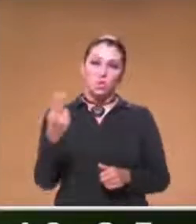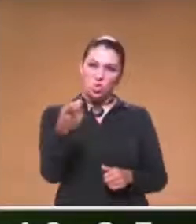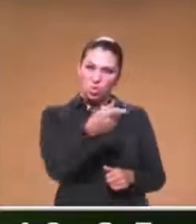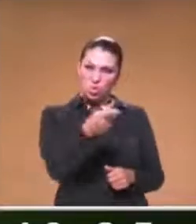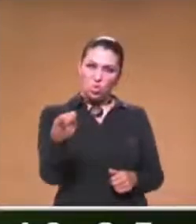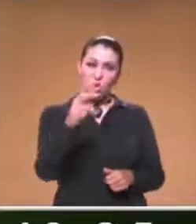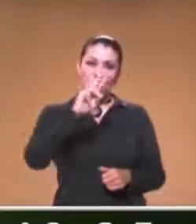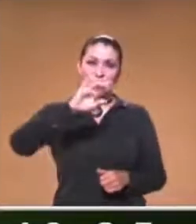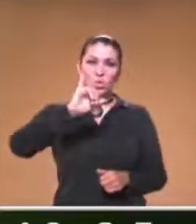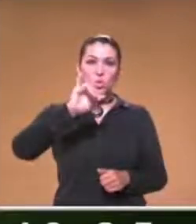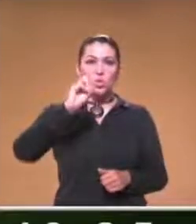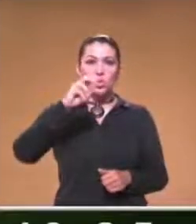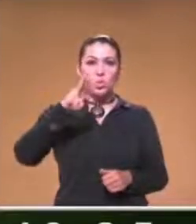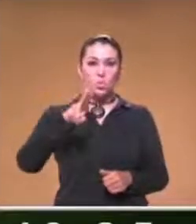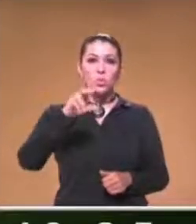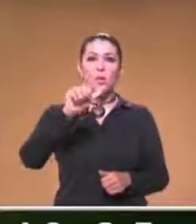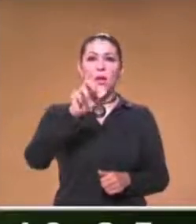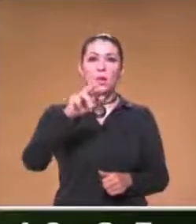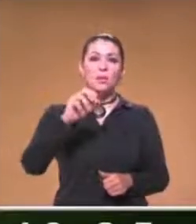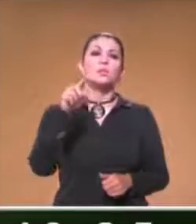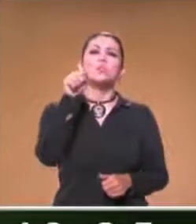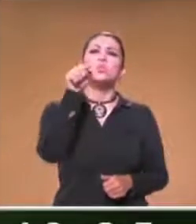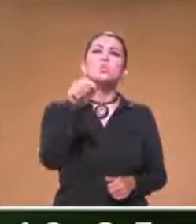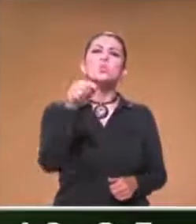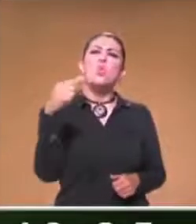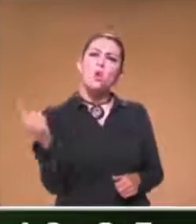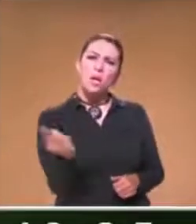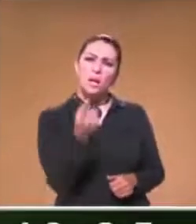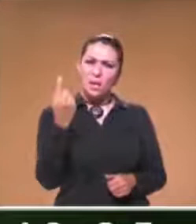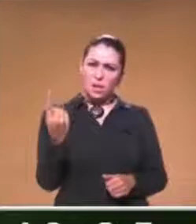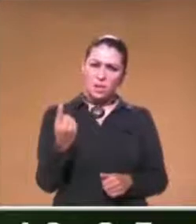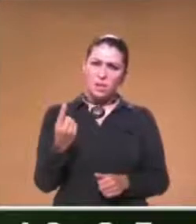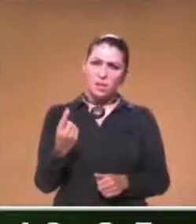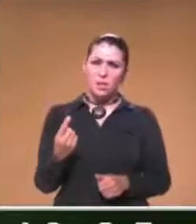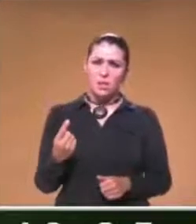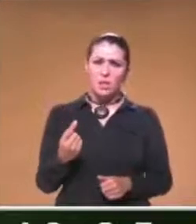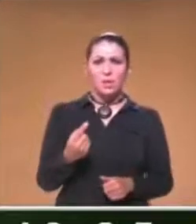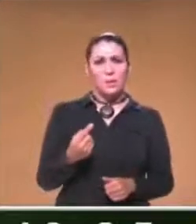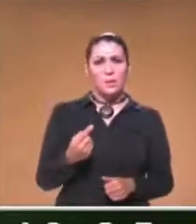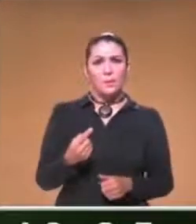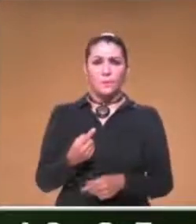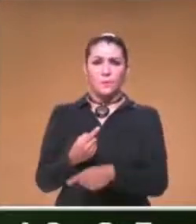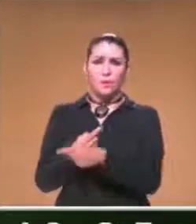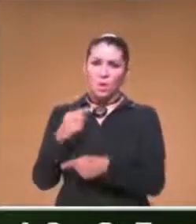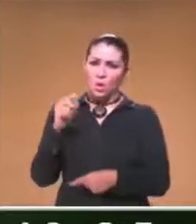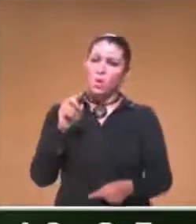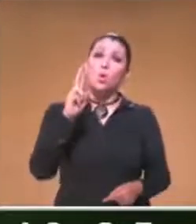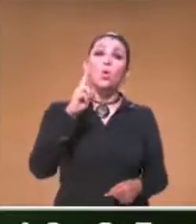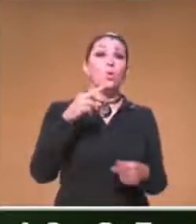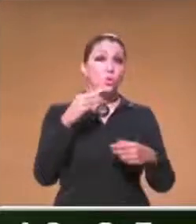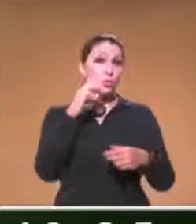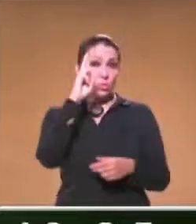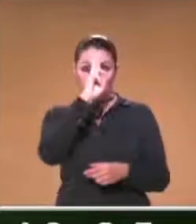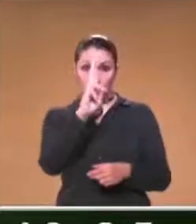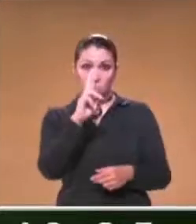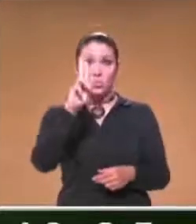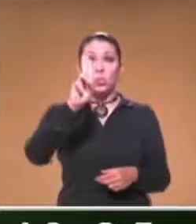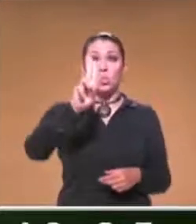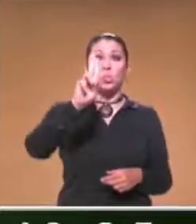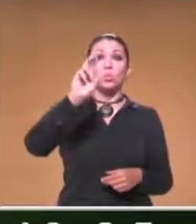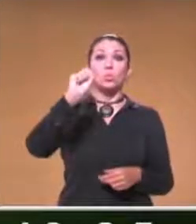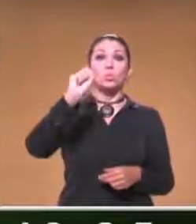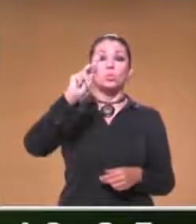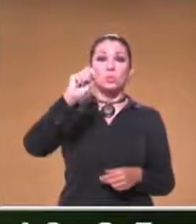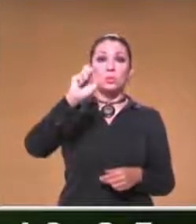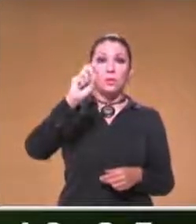Tú eres, o también podemos hablar con respeto, sería usted es. You are se puede